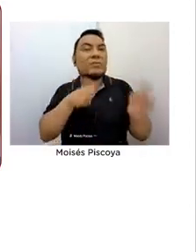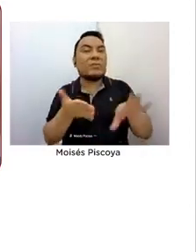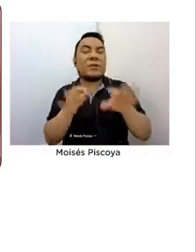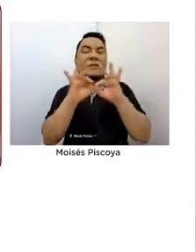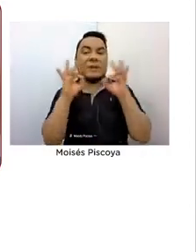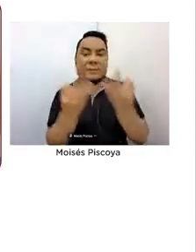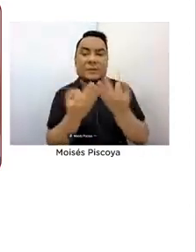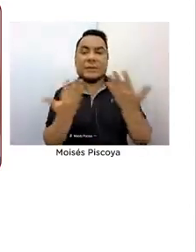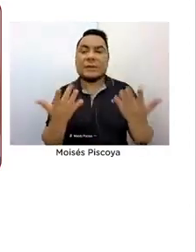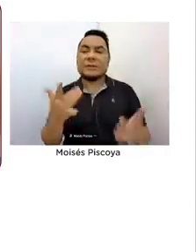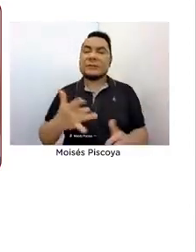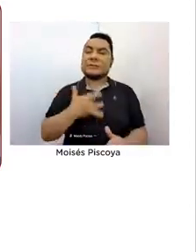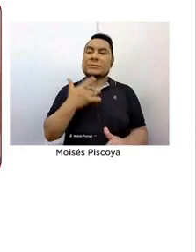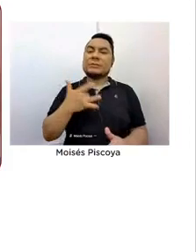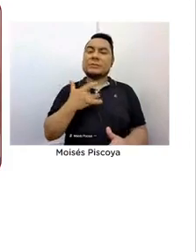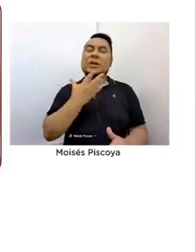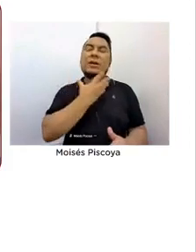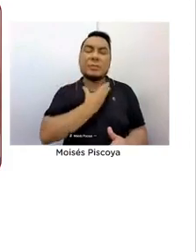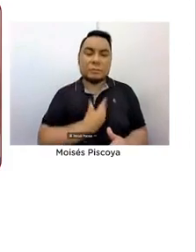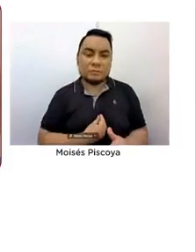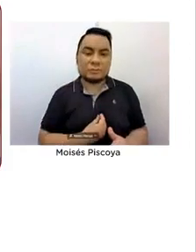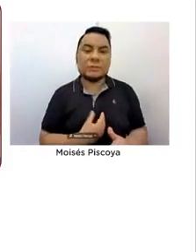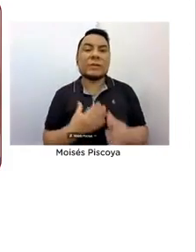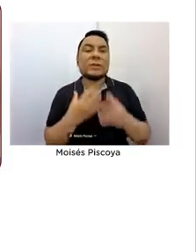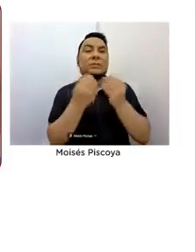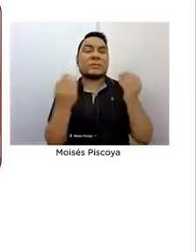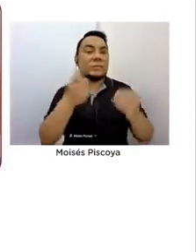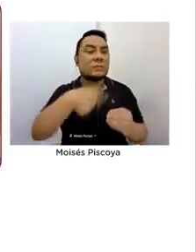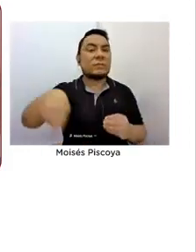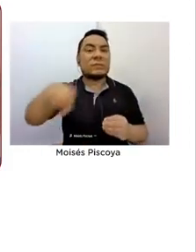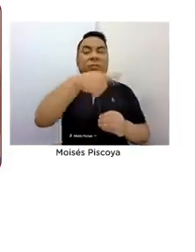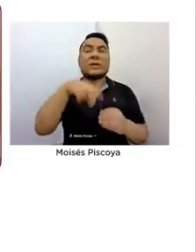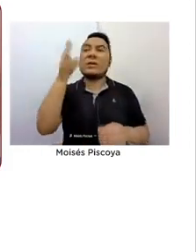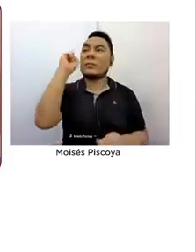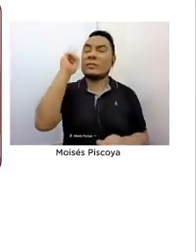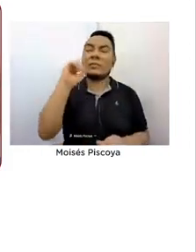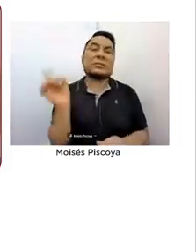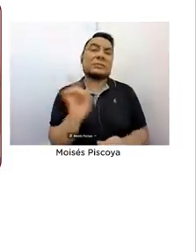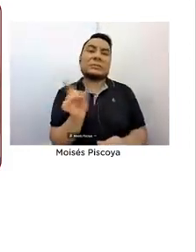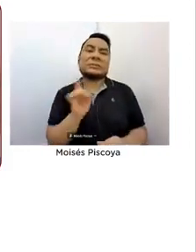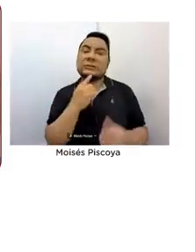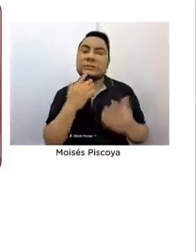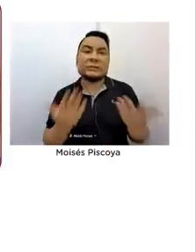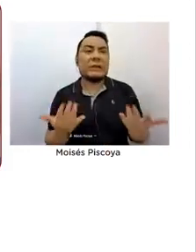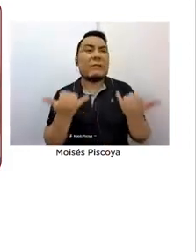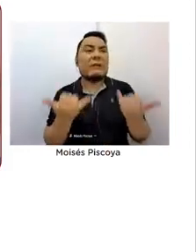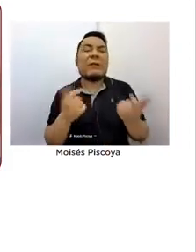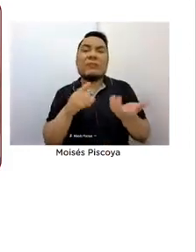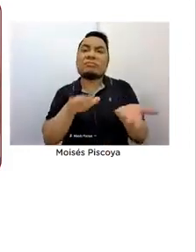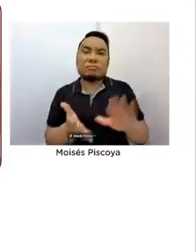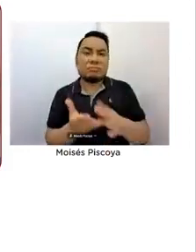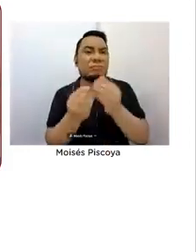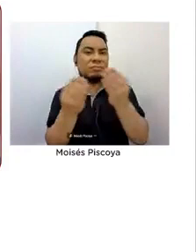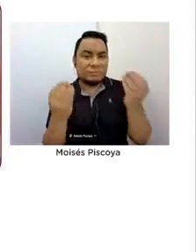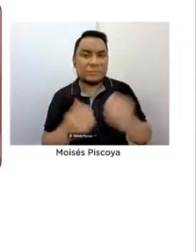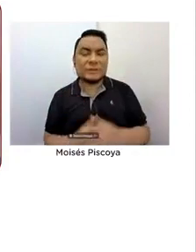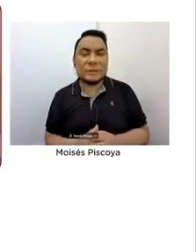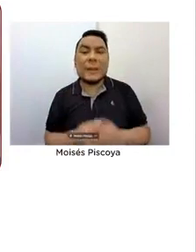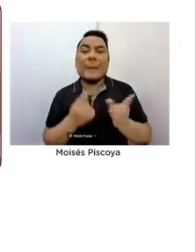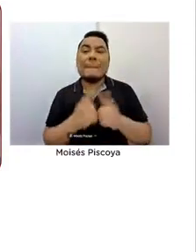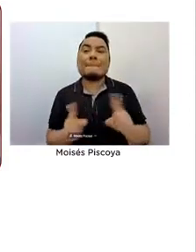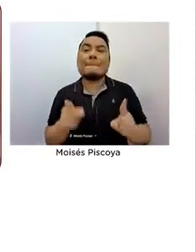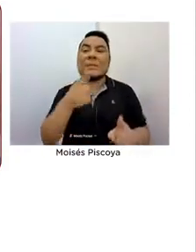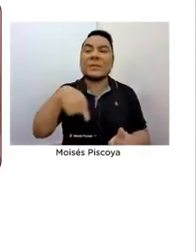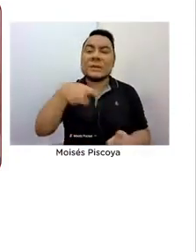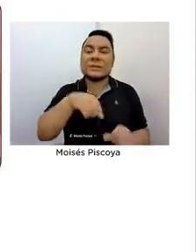nos hemos sentido tristes. Muchos de nuestros maestros ya no están con nosotros, pero lo que no puede pasar es que